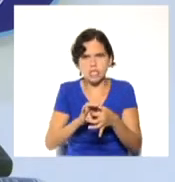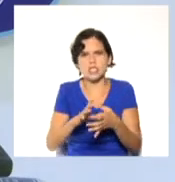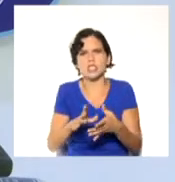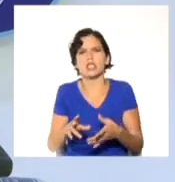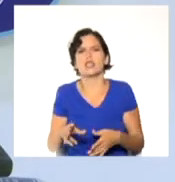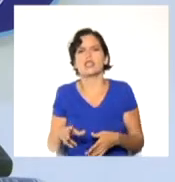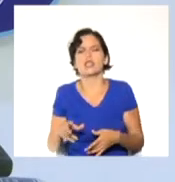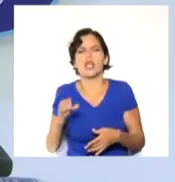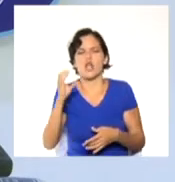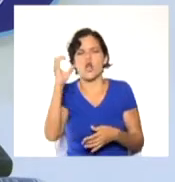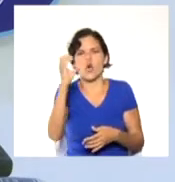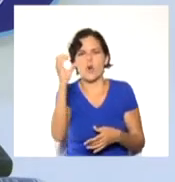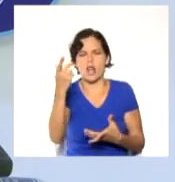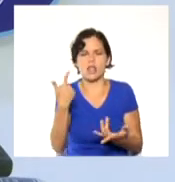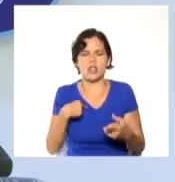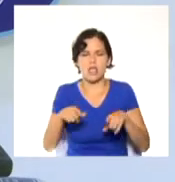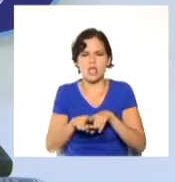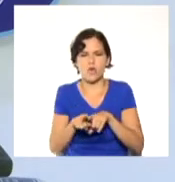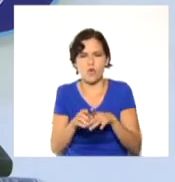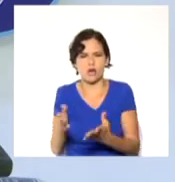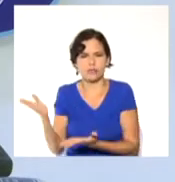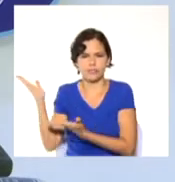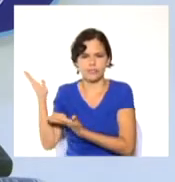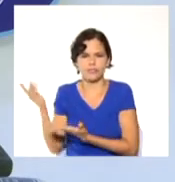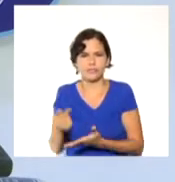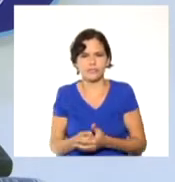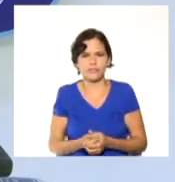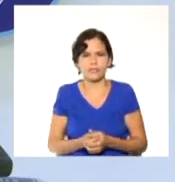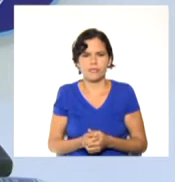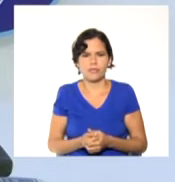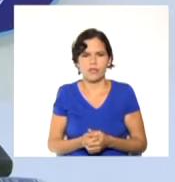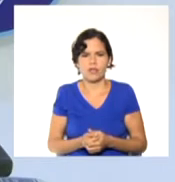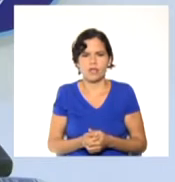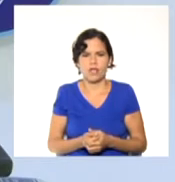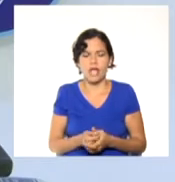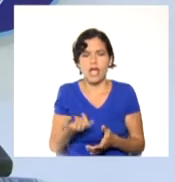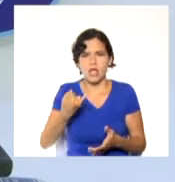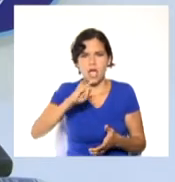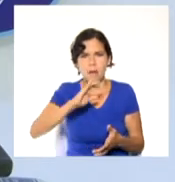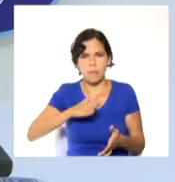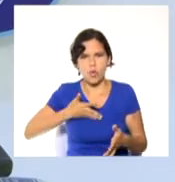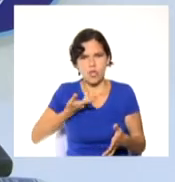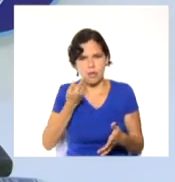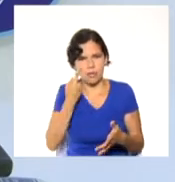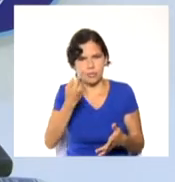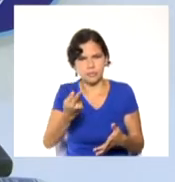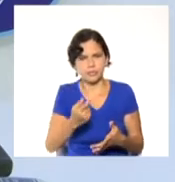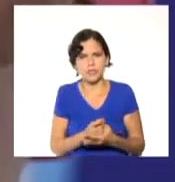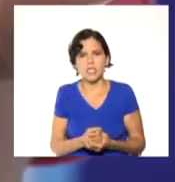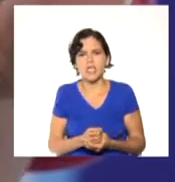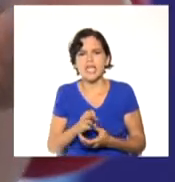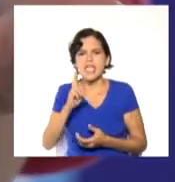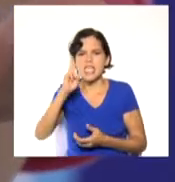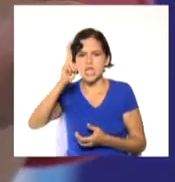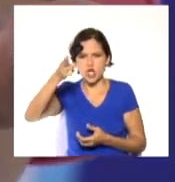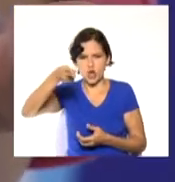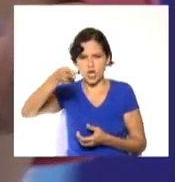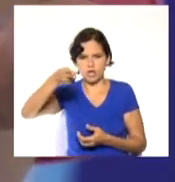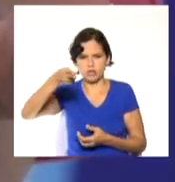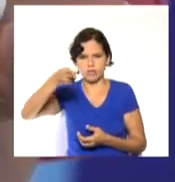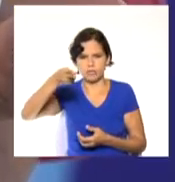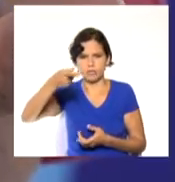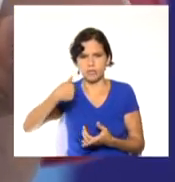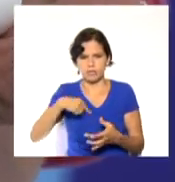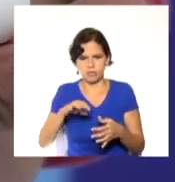covalente. Igual que acá, en esta molécula podemos observar carbono e hidrógeno, ¿sí? Y